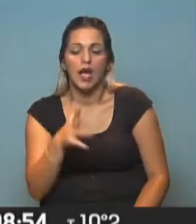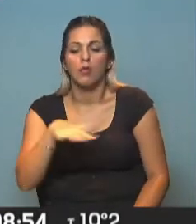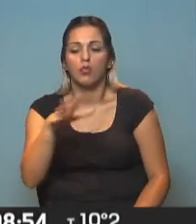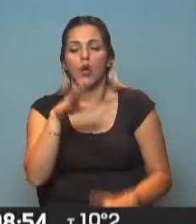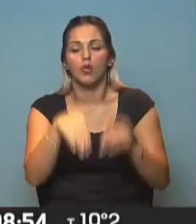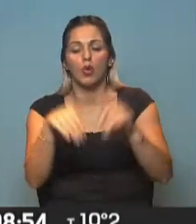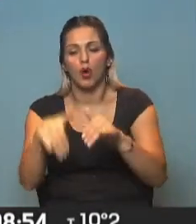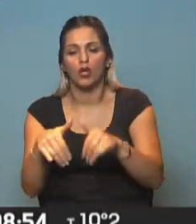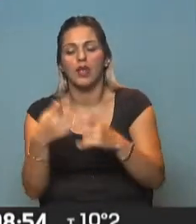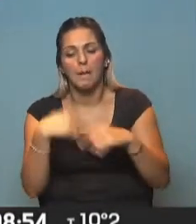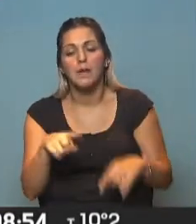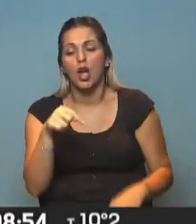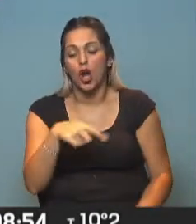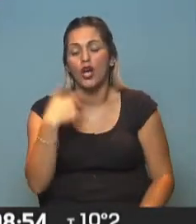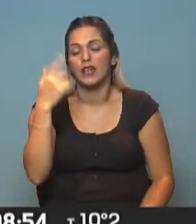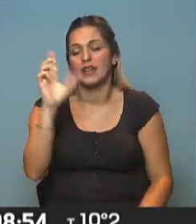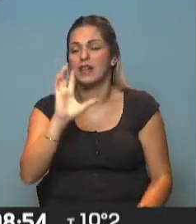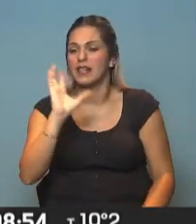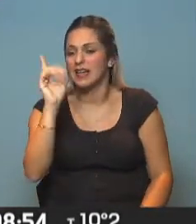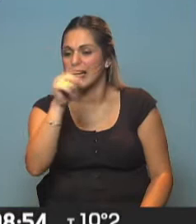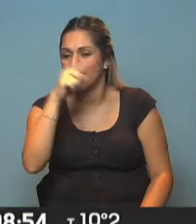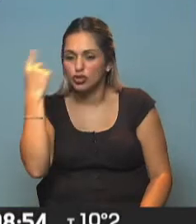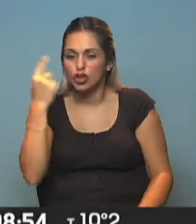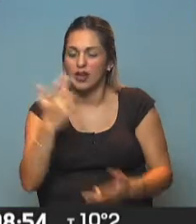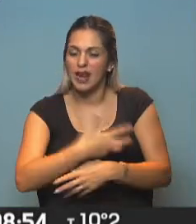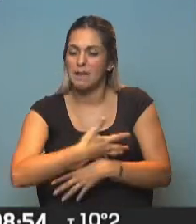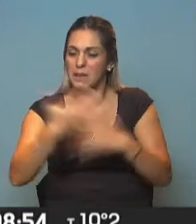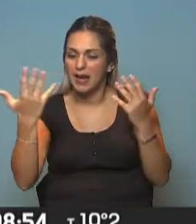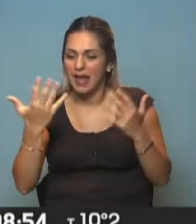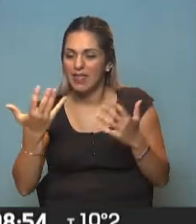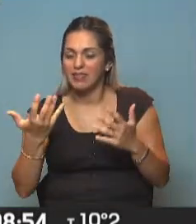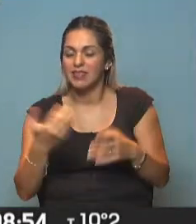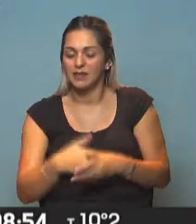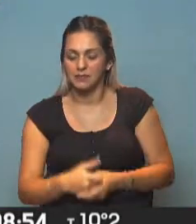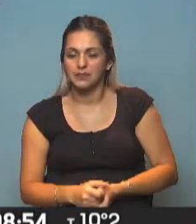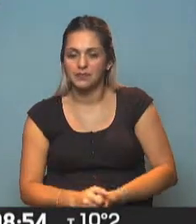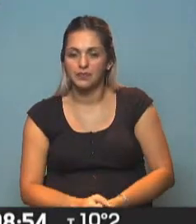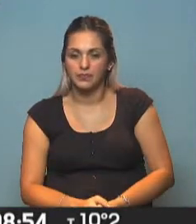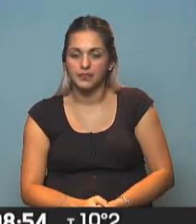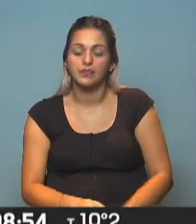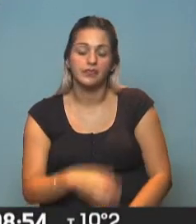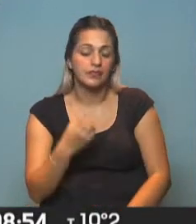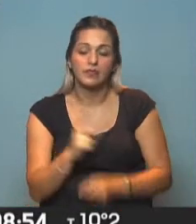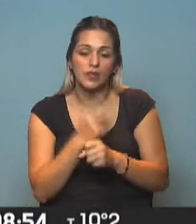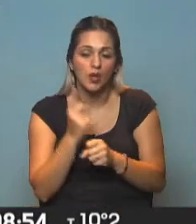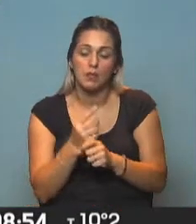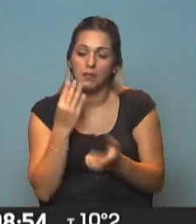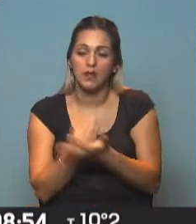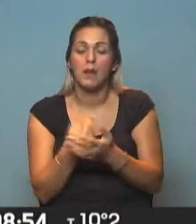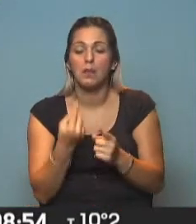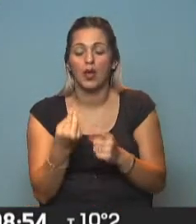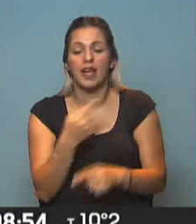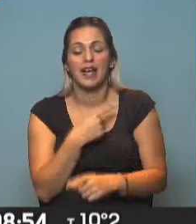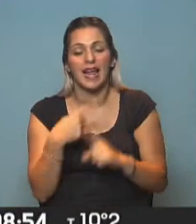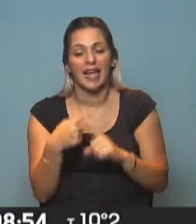pero hoy a nivel nacional que es lo mismo no tienen la posibilidad de acceder al poder básicamente porque la ex presidenta tiene una imagen negativa